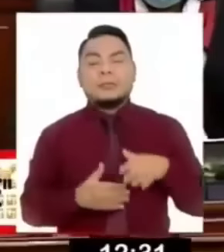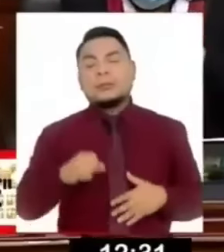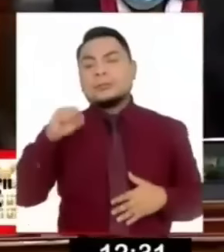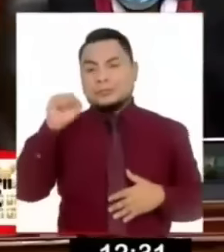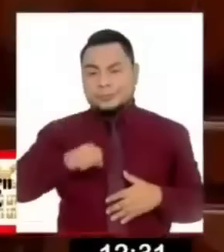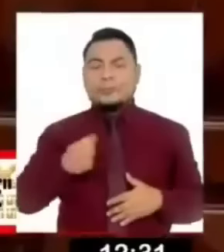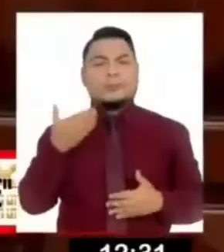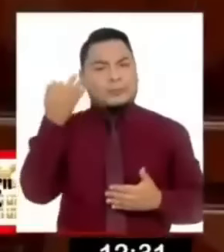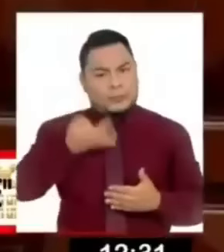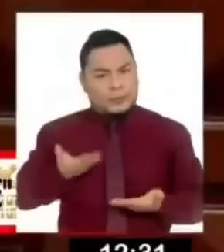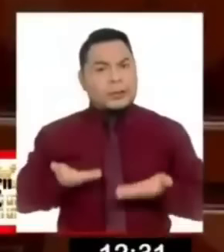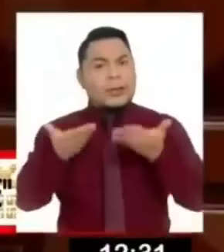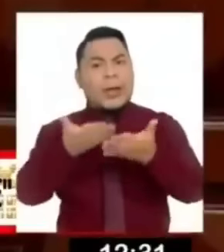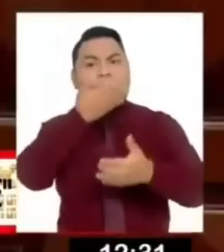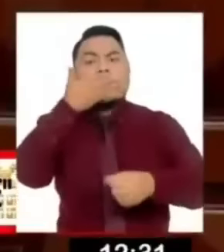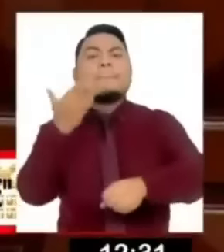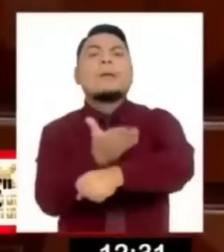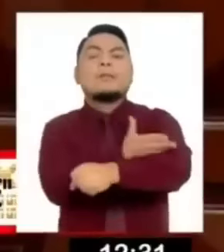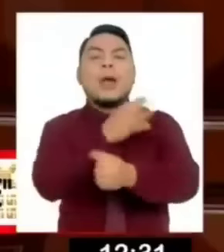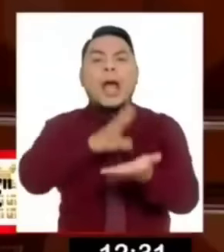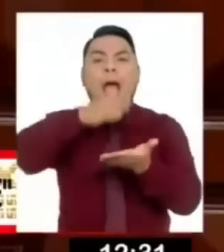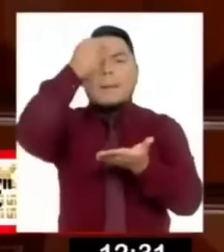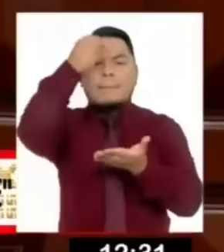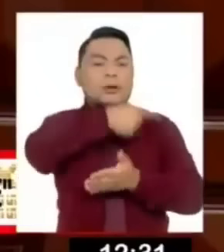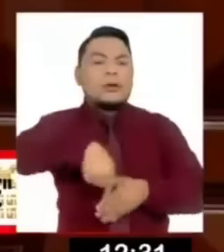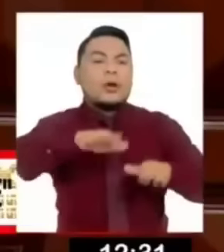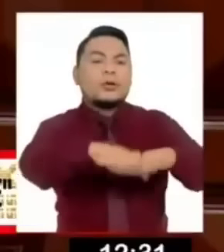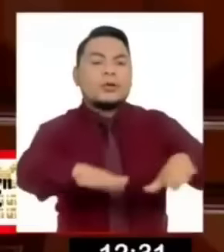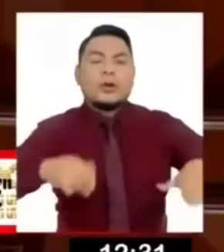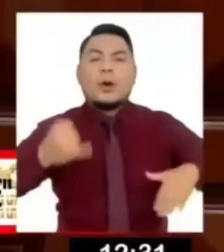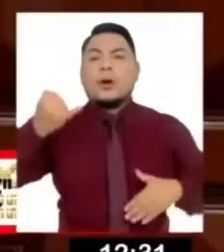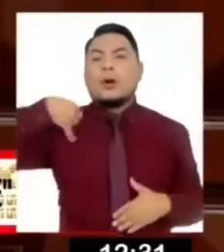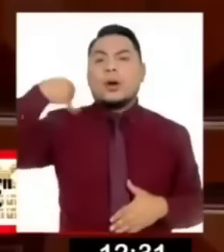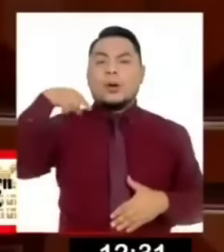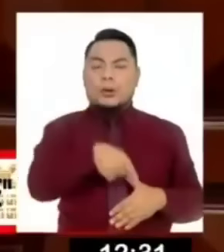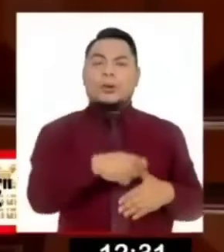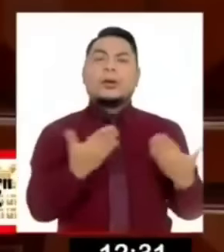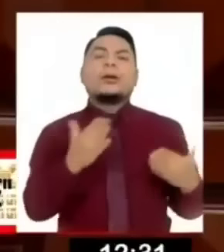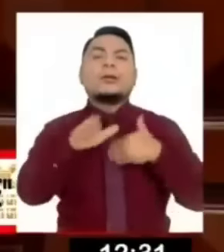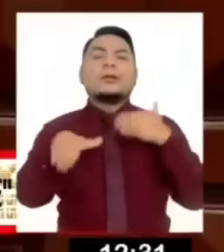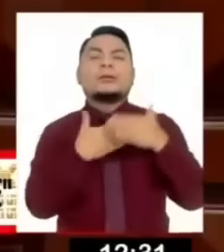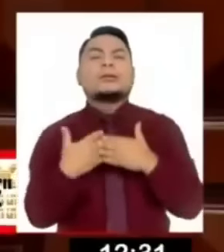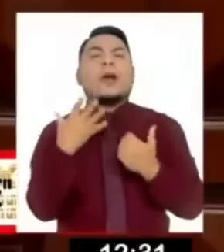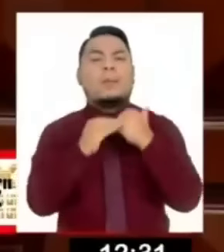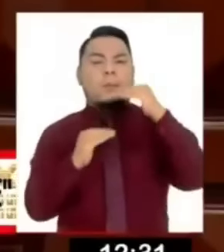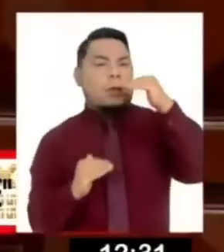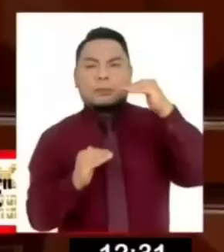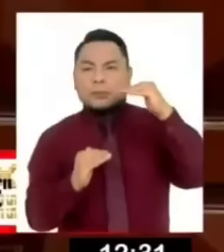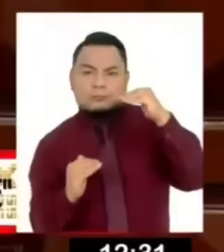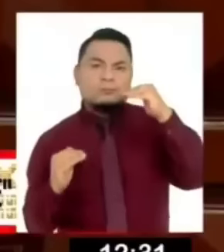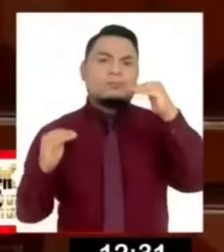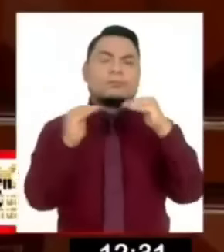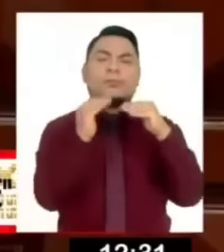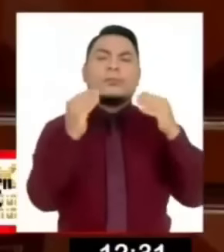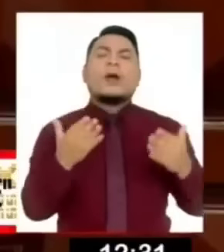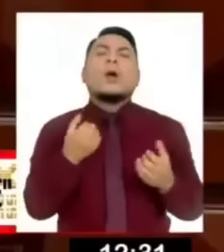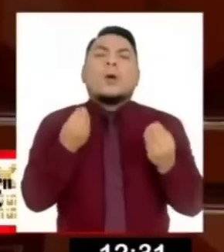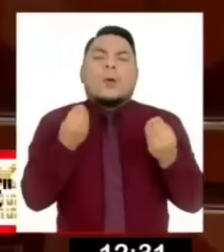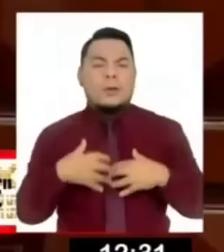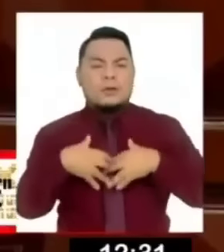Garantizaremos el mejoramiento de los aprendizajes de los niños y jóvenes, reduciendo las brechas históricas a través